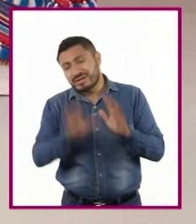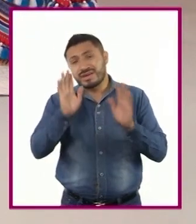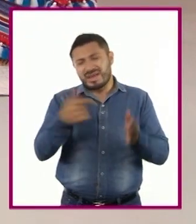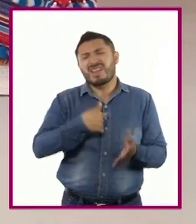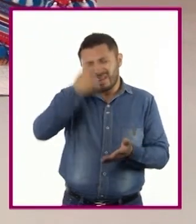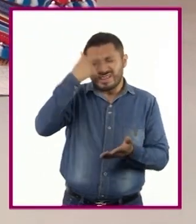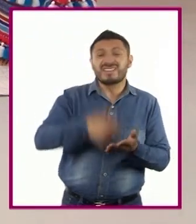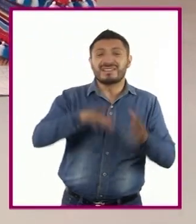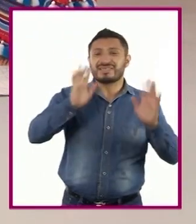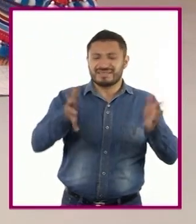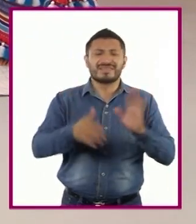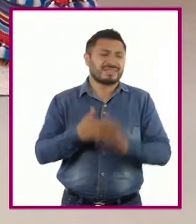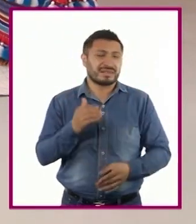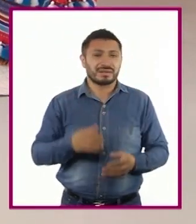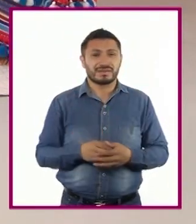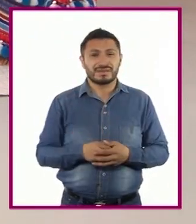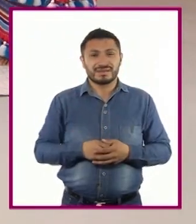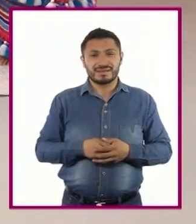que ya.